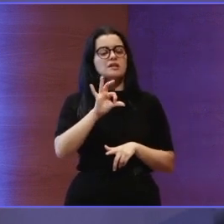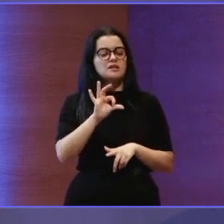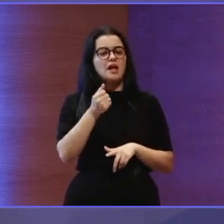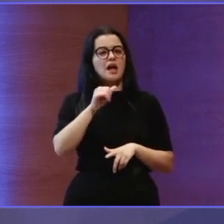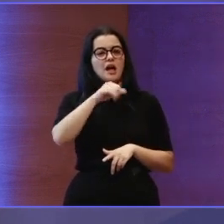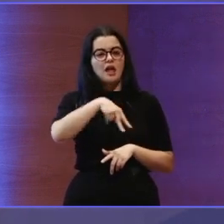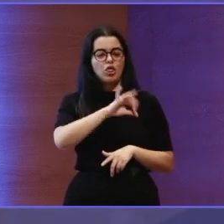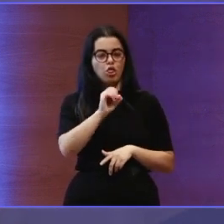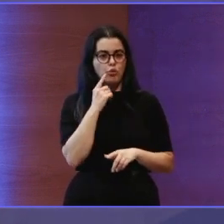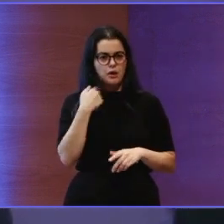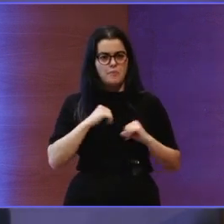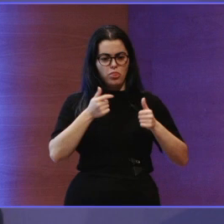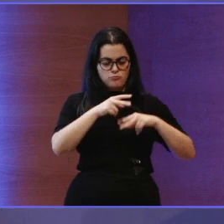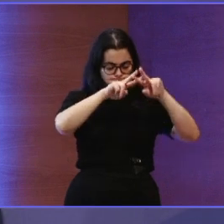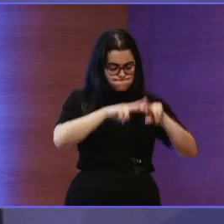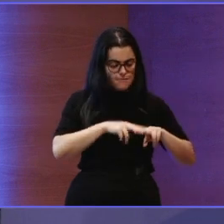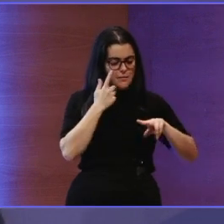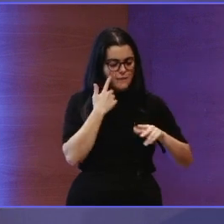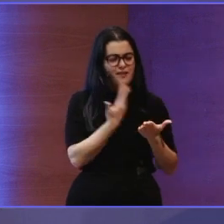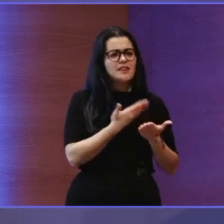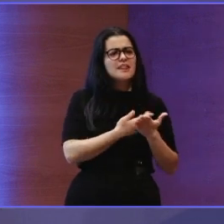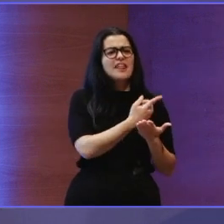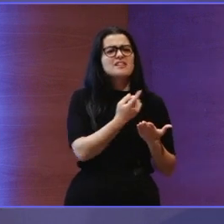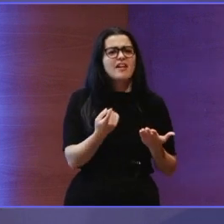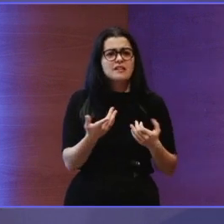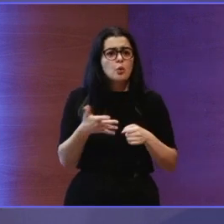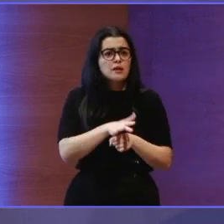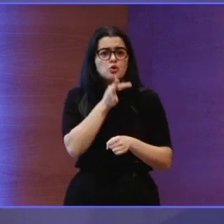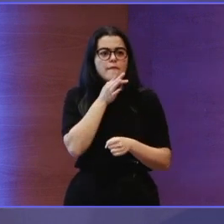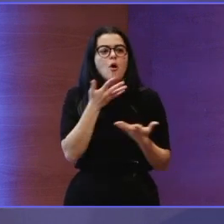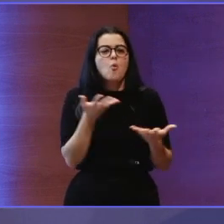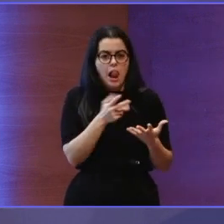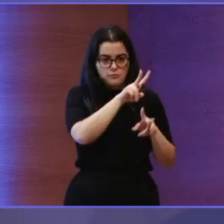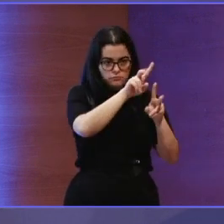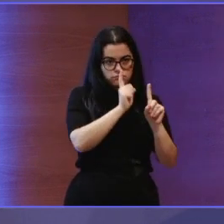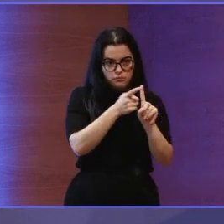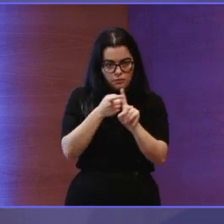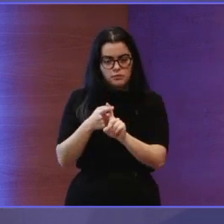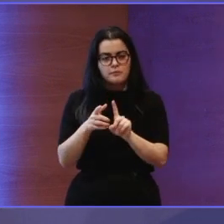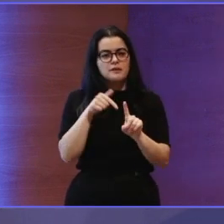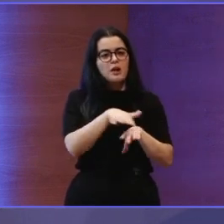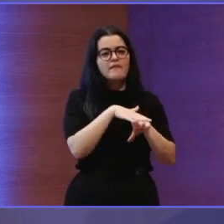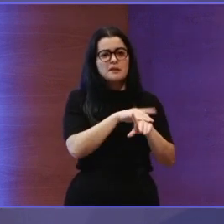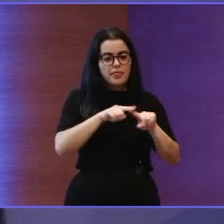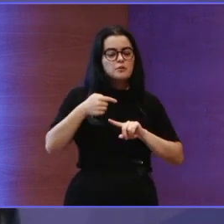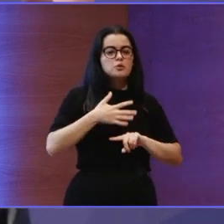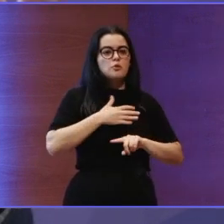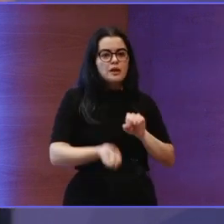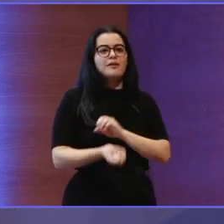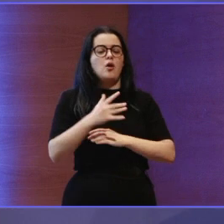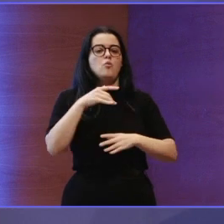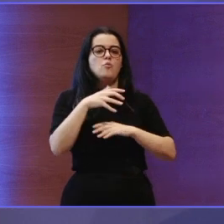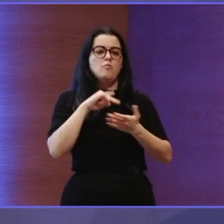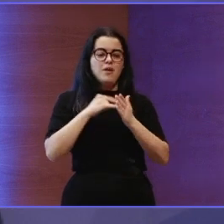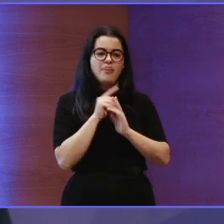manifiesto Hasta qué punto había necesidades que no estaban resueltas y y ese es uno de los elementos fundamentales que hace que haya un plan de lucha